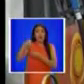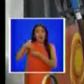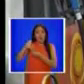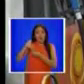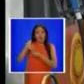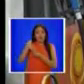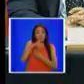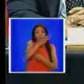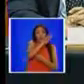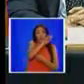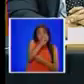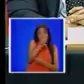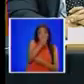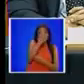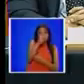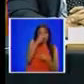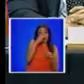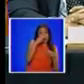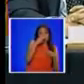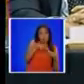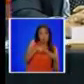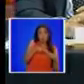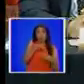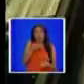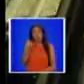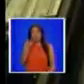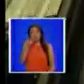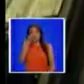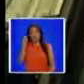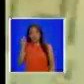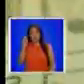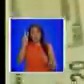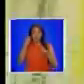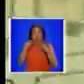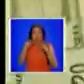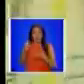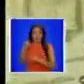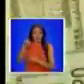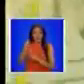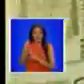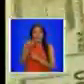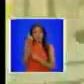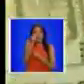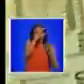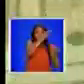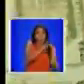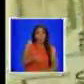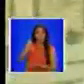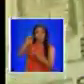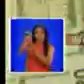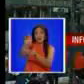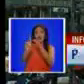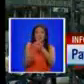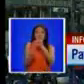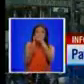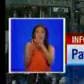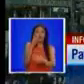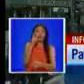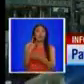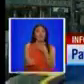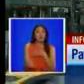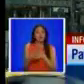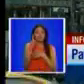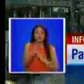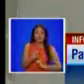en gasolinas y 300 por la reducción en el sector público. Estos recursos irán a una cuenta específica para cumplir